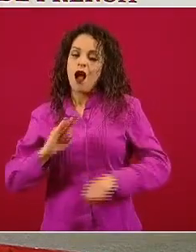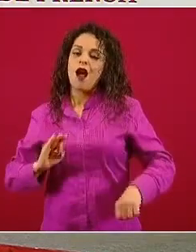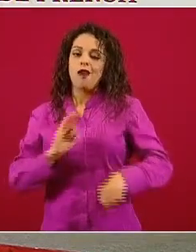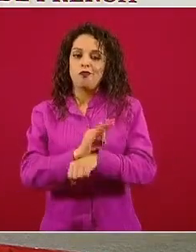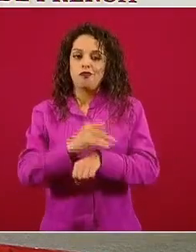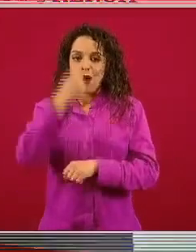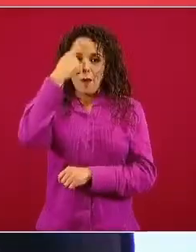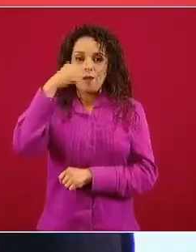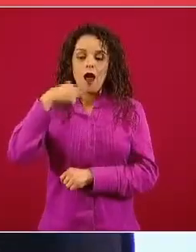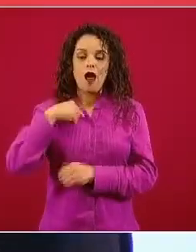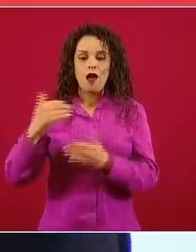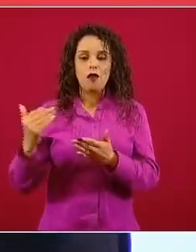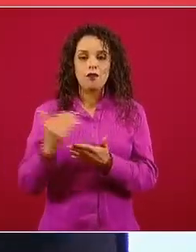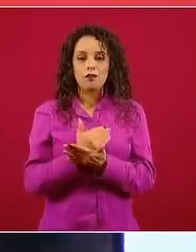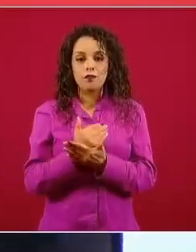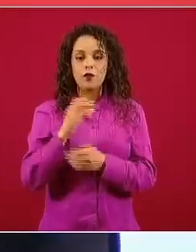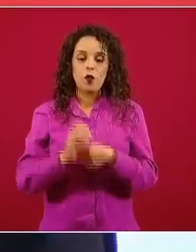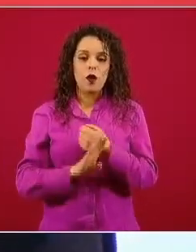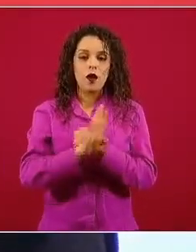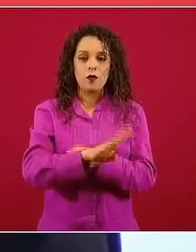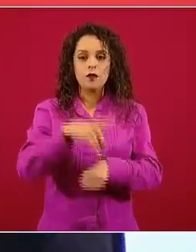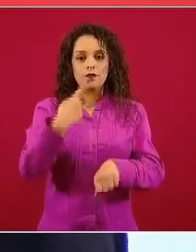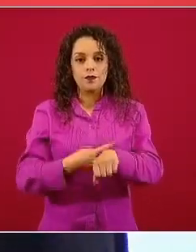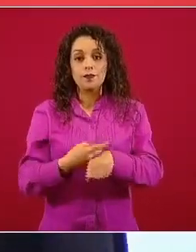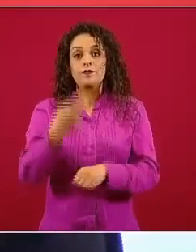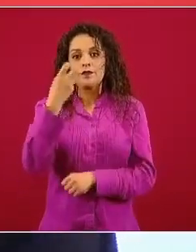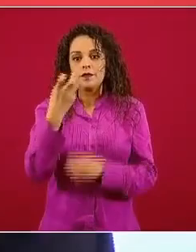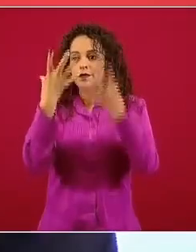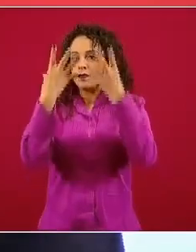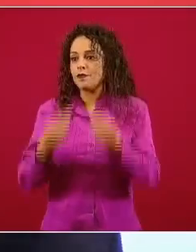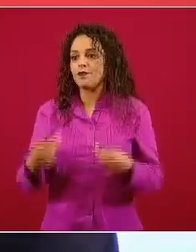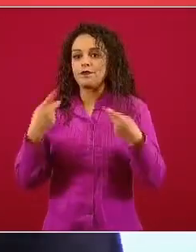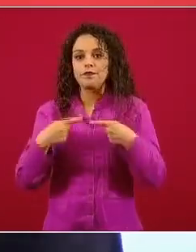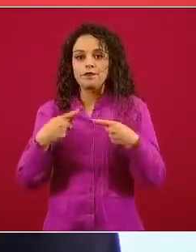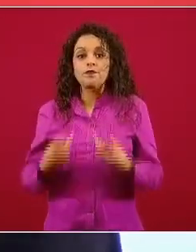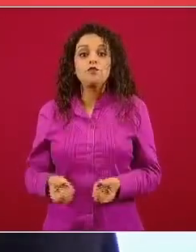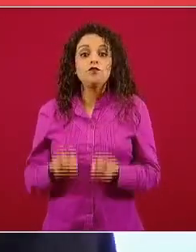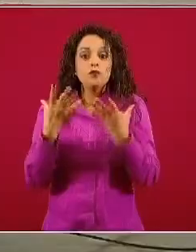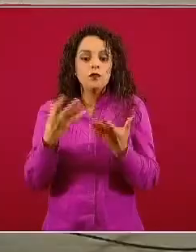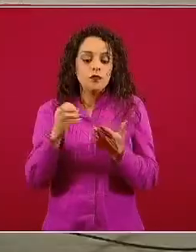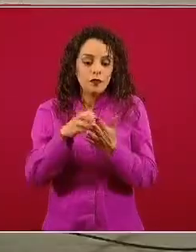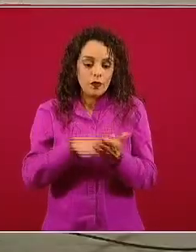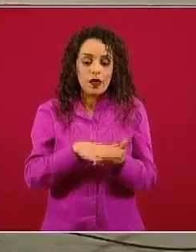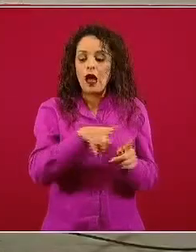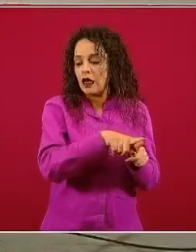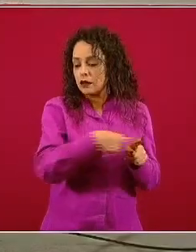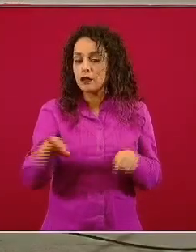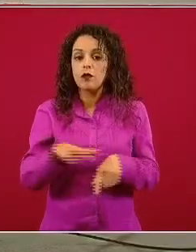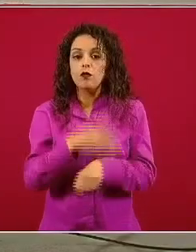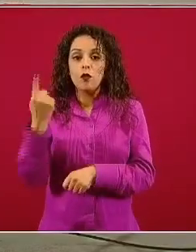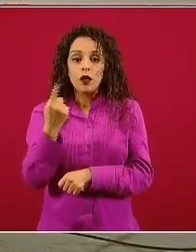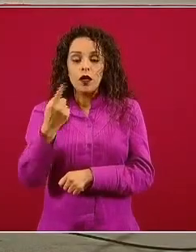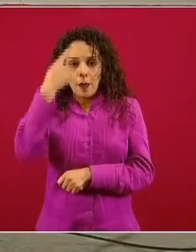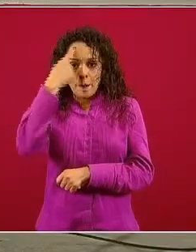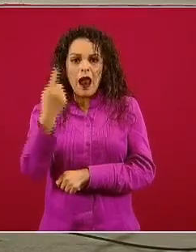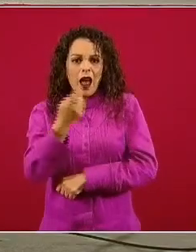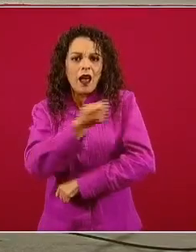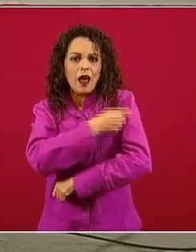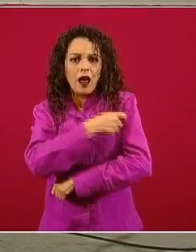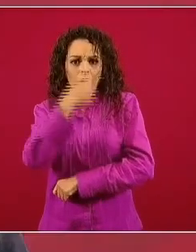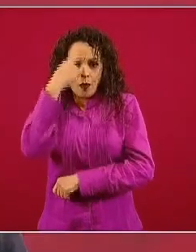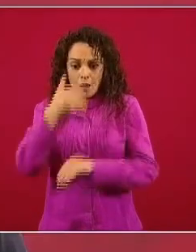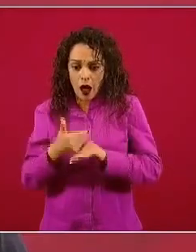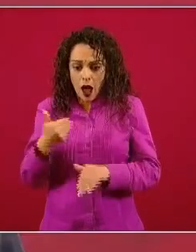enfermedad, entonces puedo aplicarla a todo este número de personas porque mi objetivo es prevenir. Dado que la vacuna en su